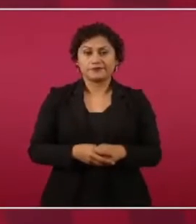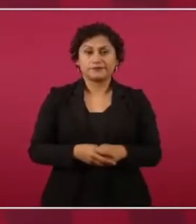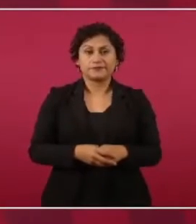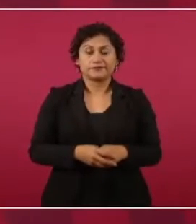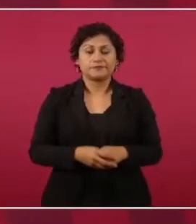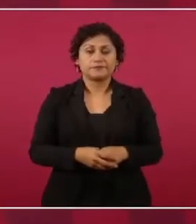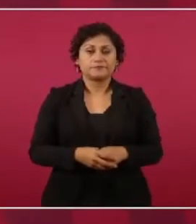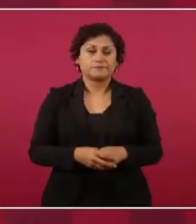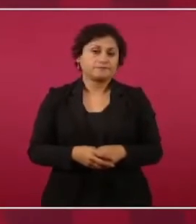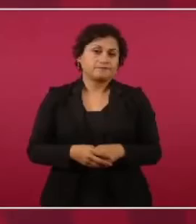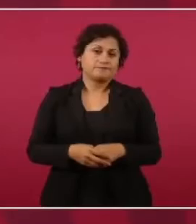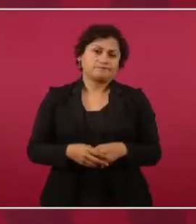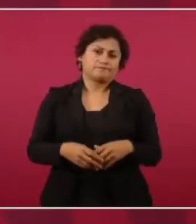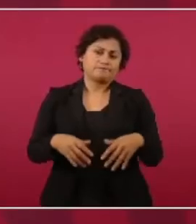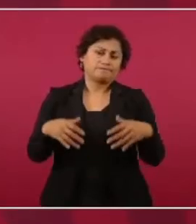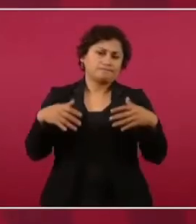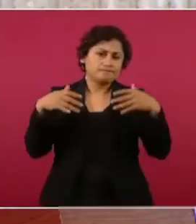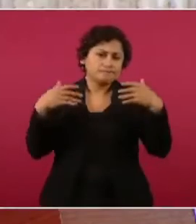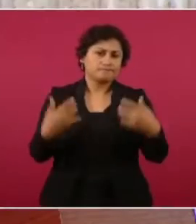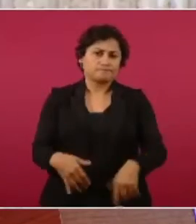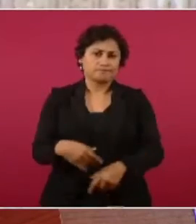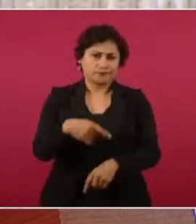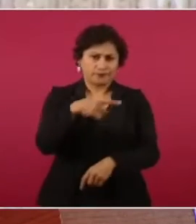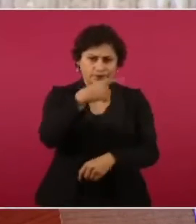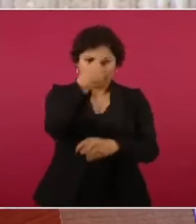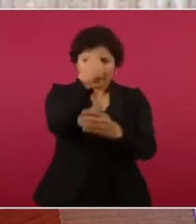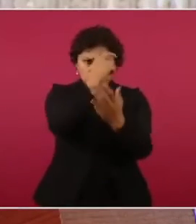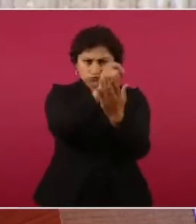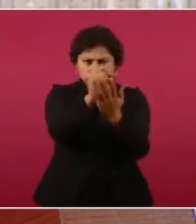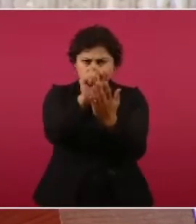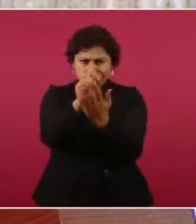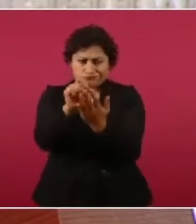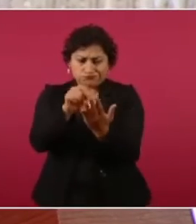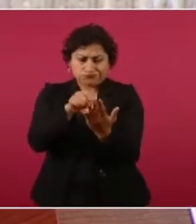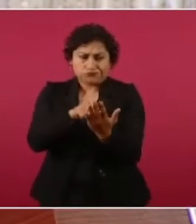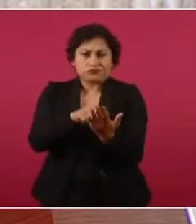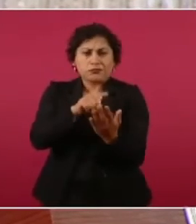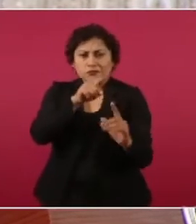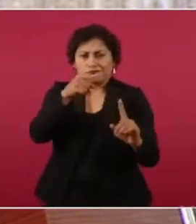Y tiene textos filosóficos